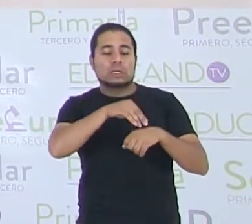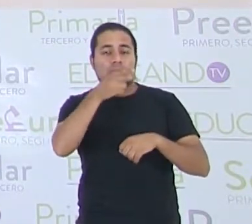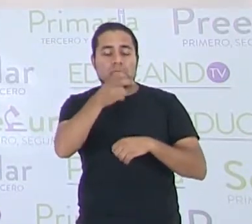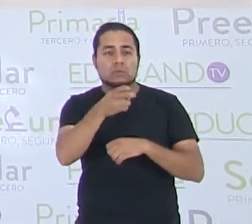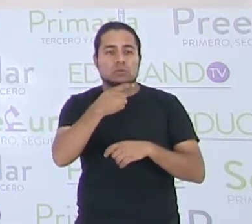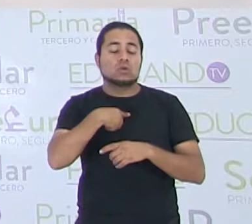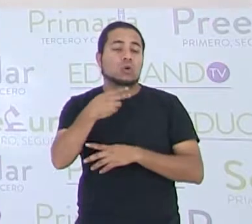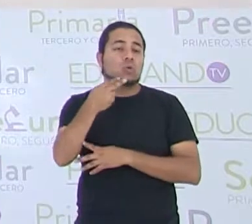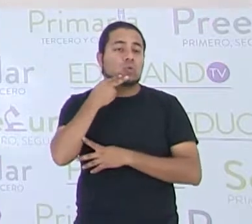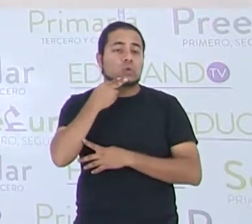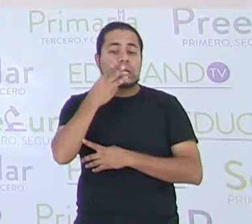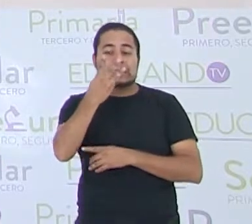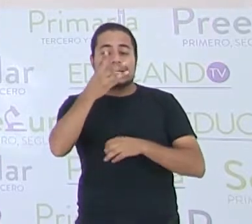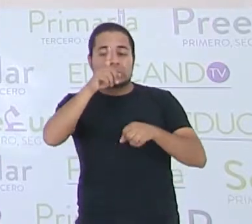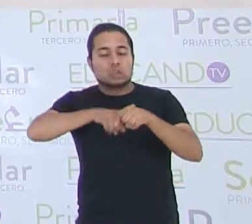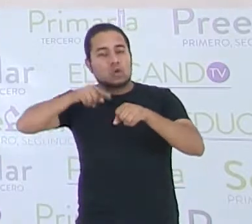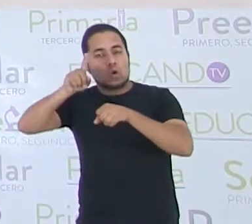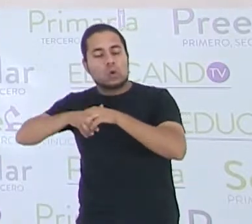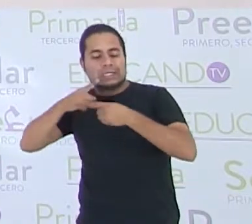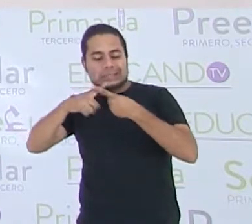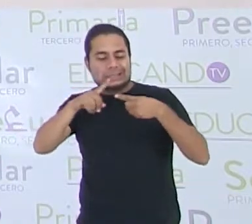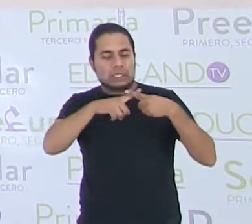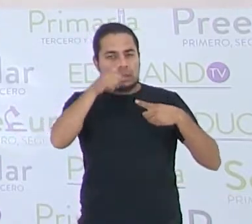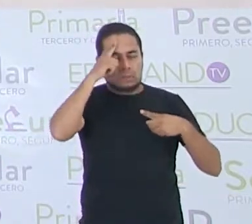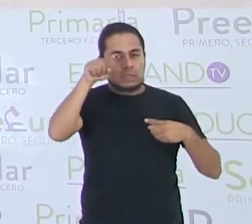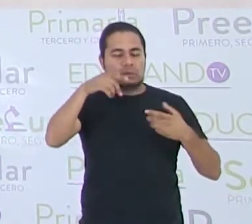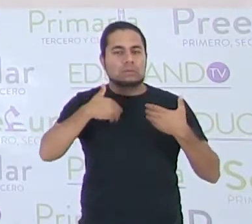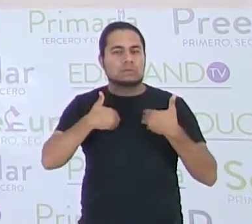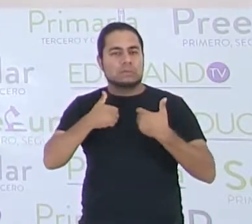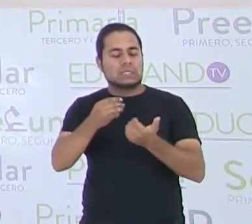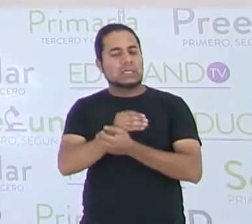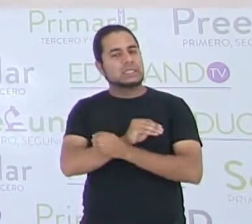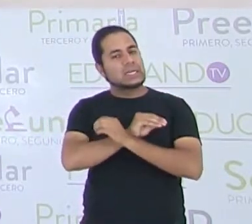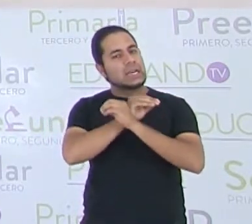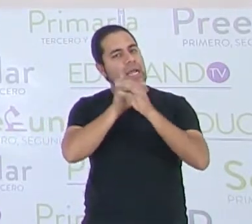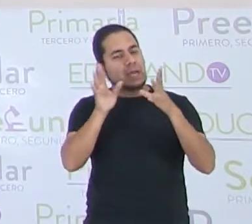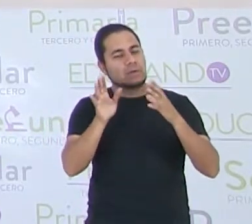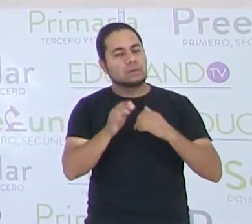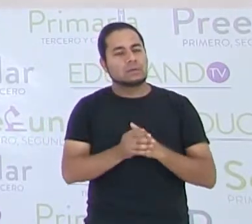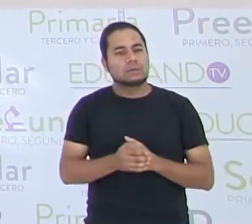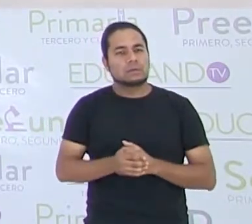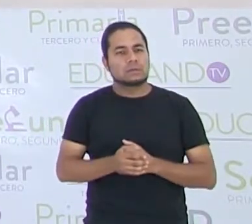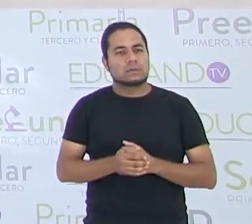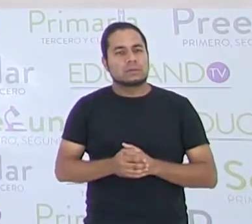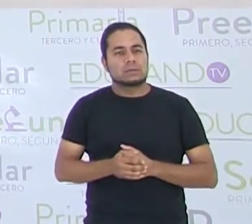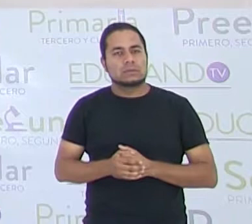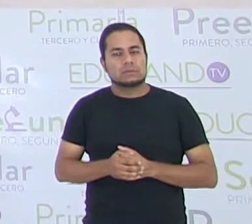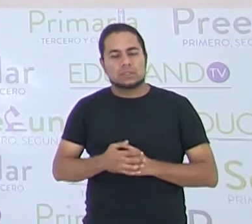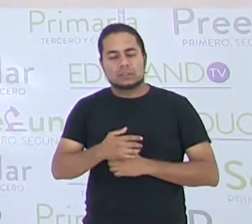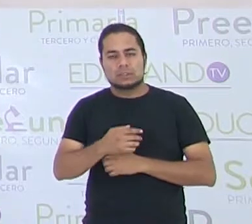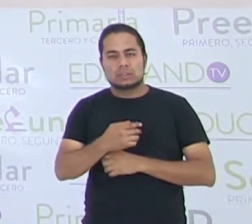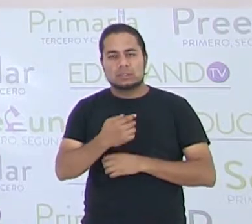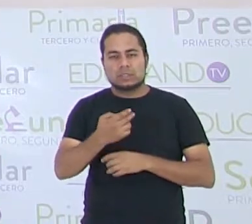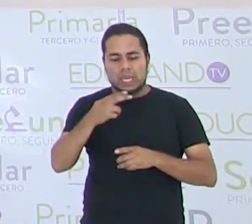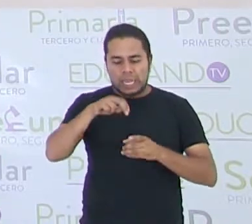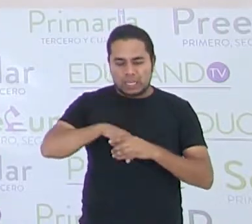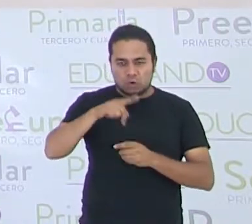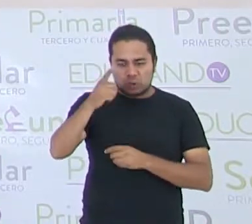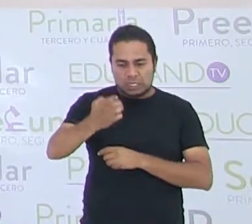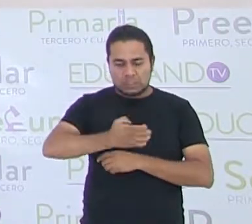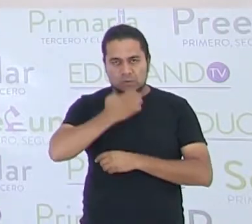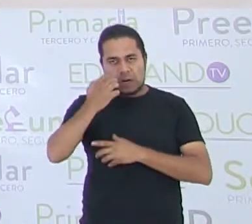Voy a utilizar tres colores diferentes para que quede claro. En una escuela grande,